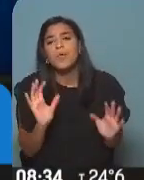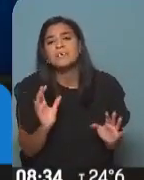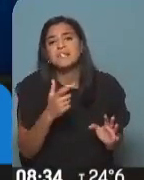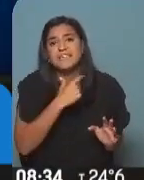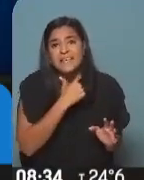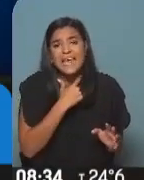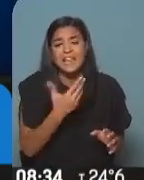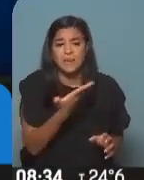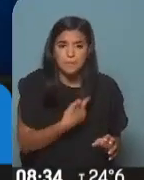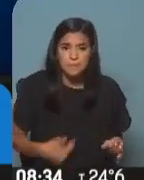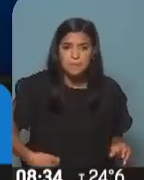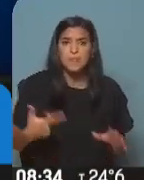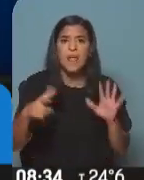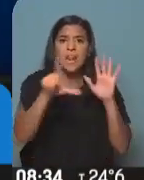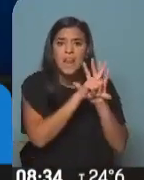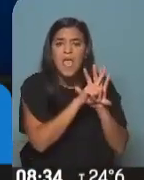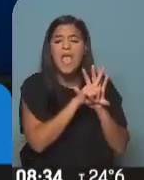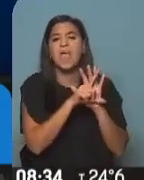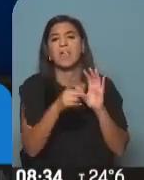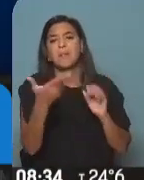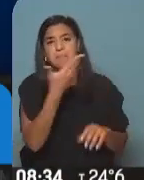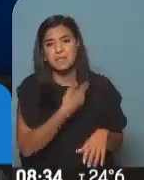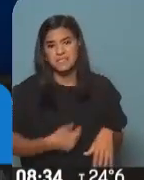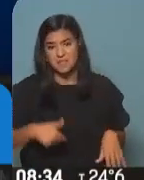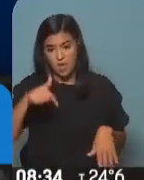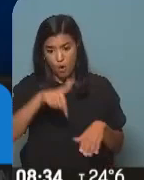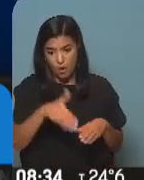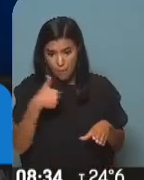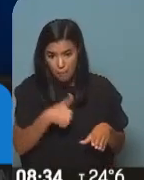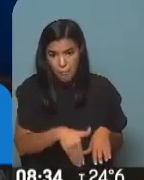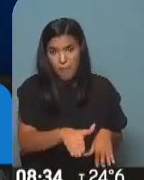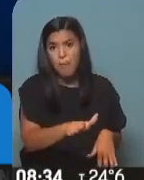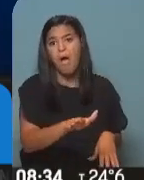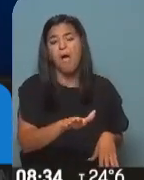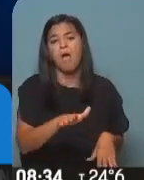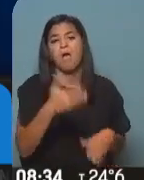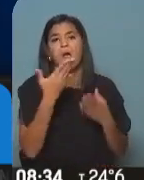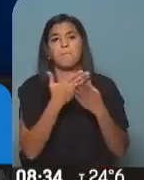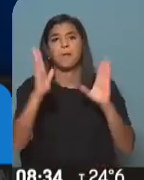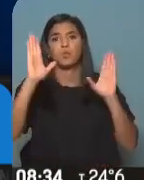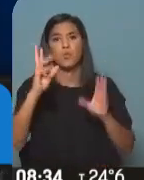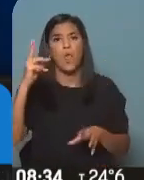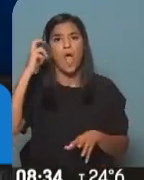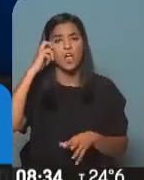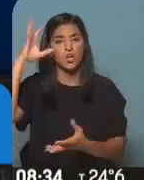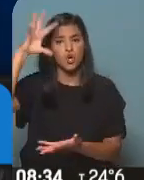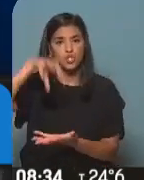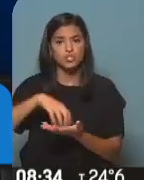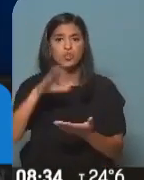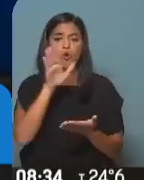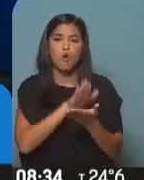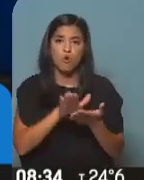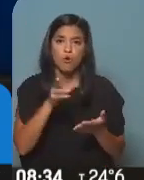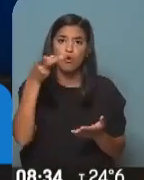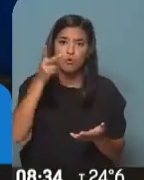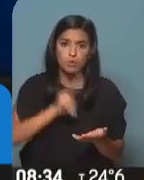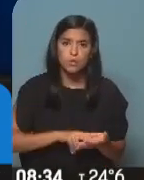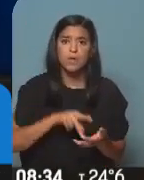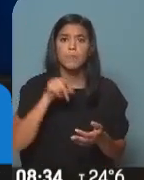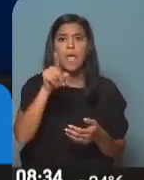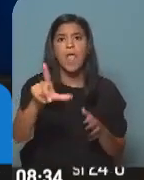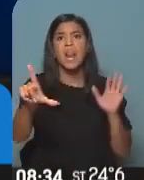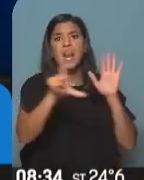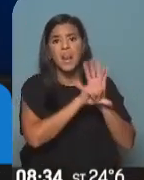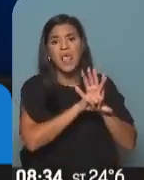intentar enviar una ley, seguramente el presidente ahora dentro de pocos días en la apertura del Congreso va a enviar nuevamente o va a decir que van a enviar una ley